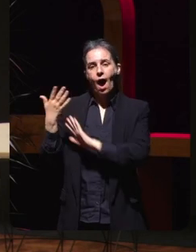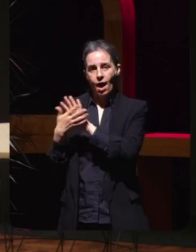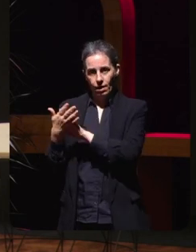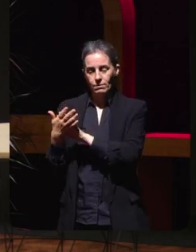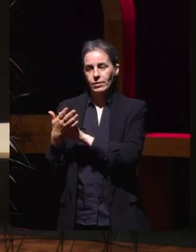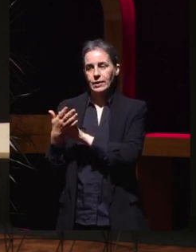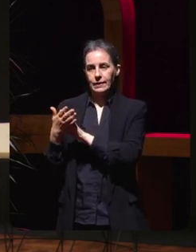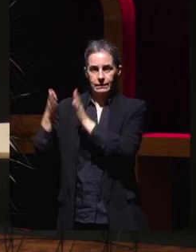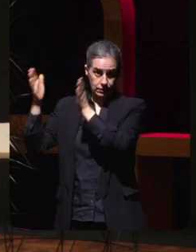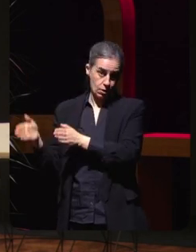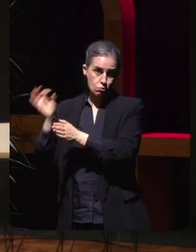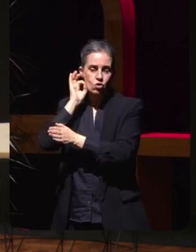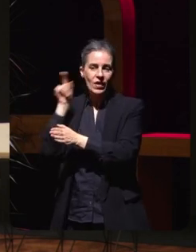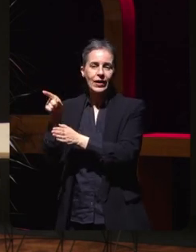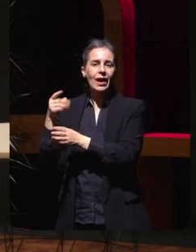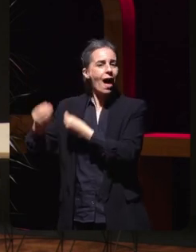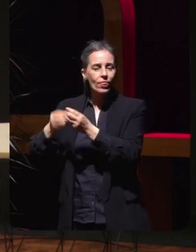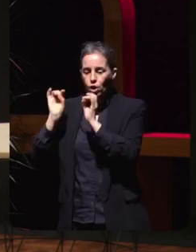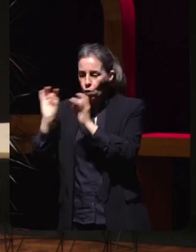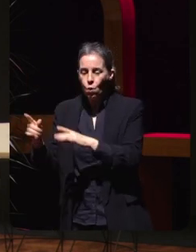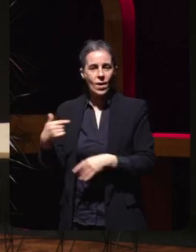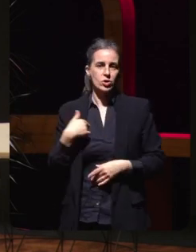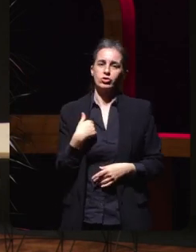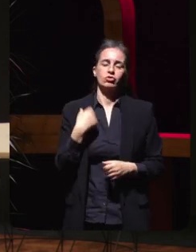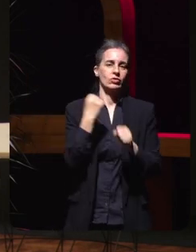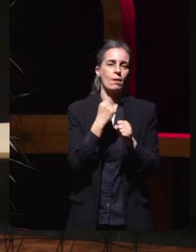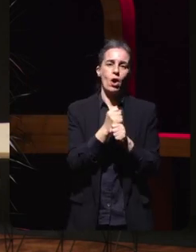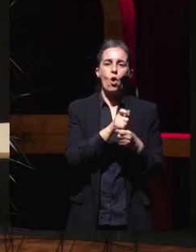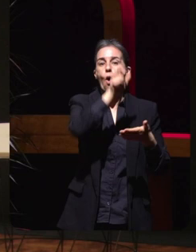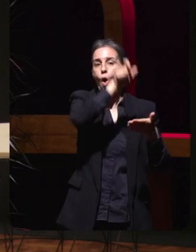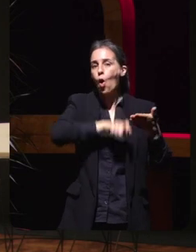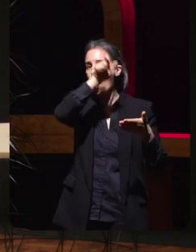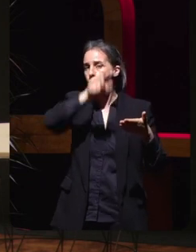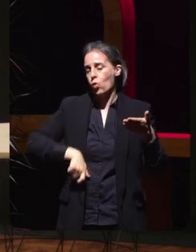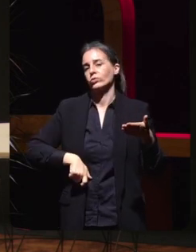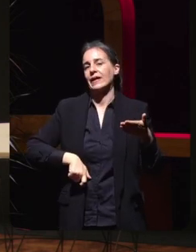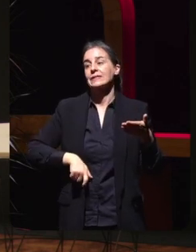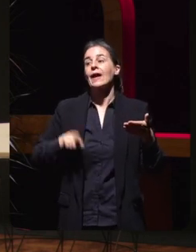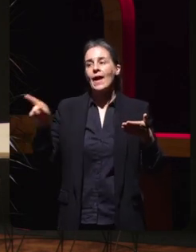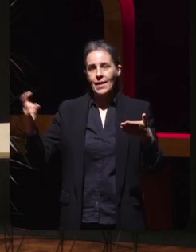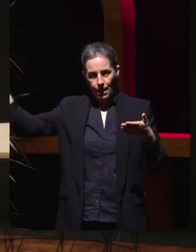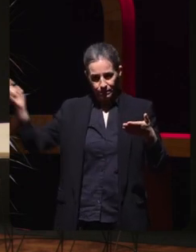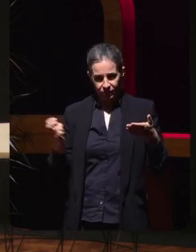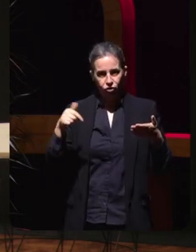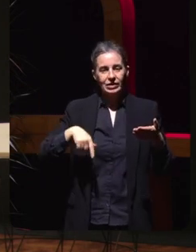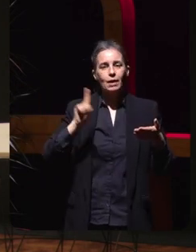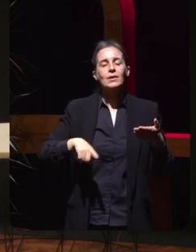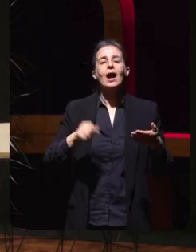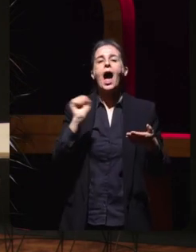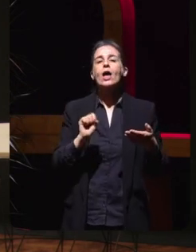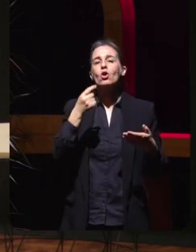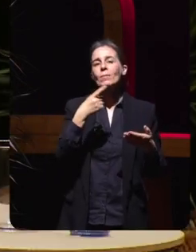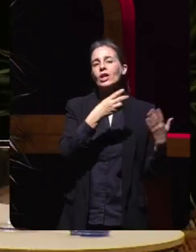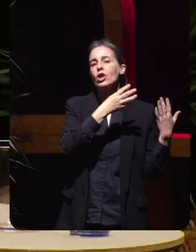precisamente estuvo aquí también por lo menos no hubo ocasión no ganó 19209 Bueno aquí entre